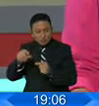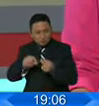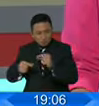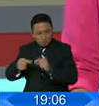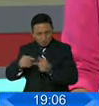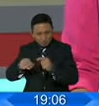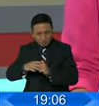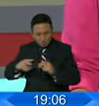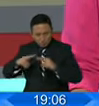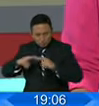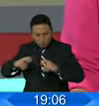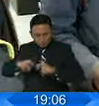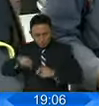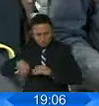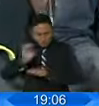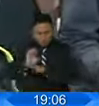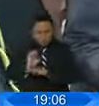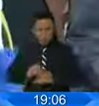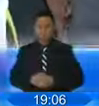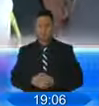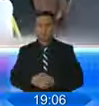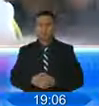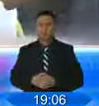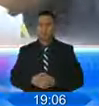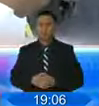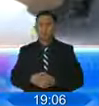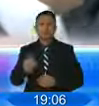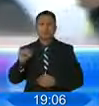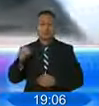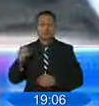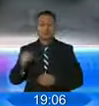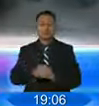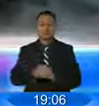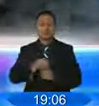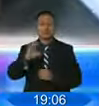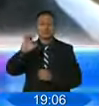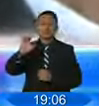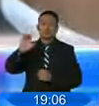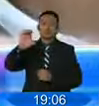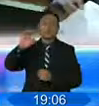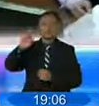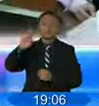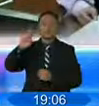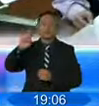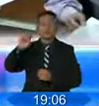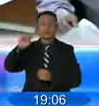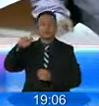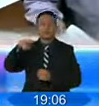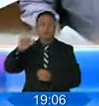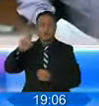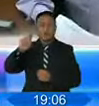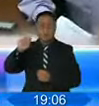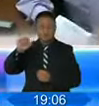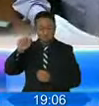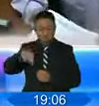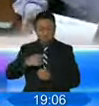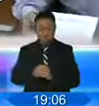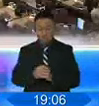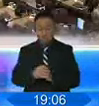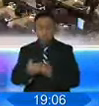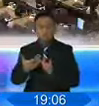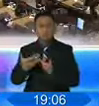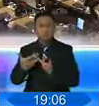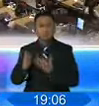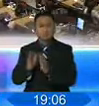en el Ecuador. La mañana de este jueves, la Ecuarunari presentó una demanda de inconstitucionalidad a la Ley de